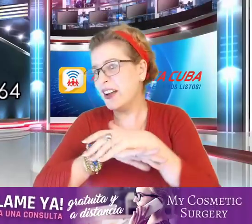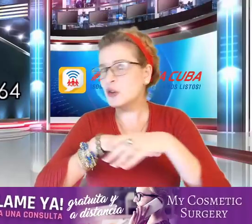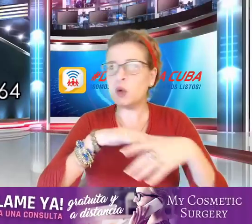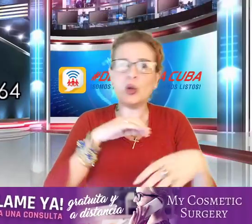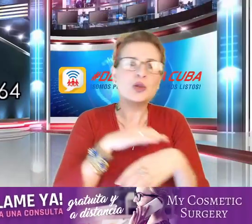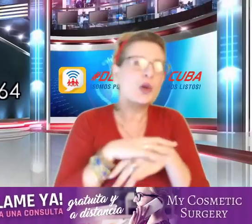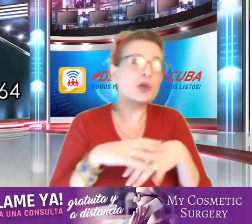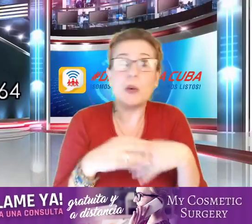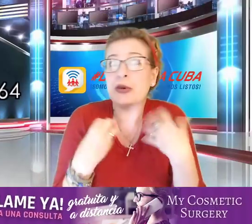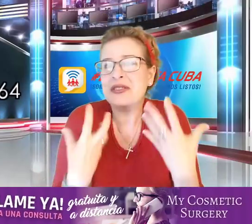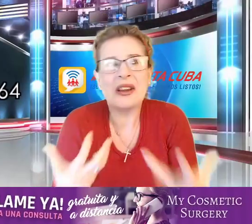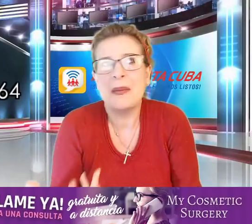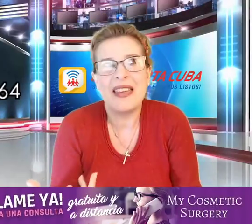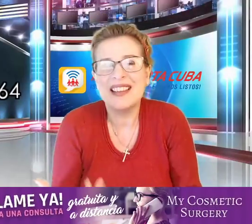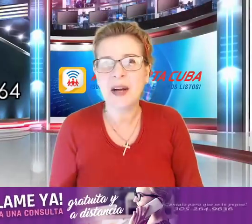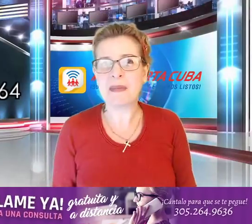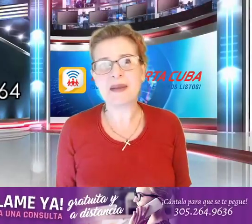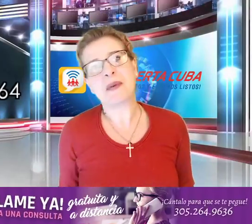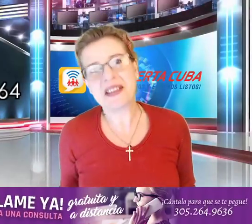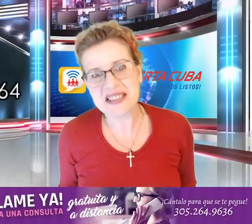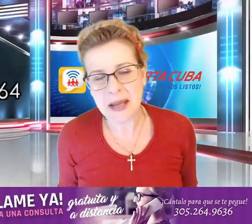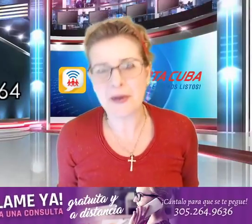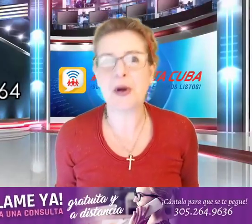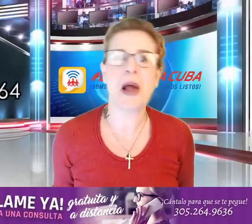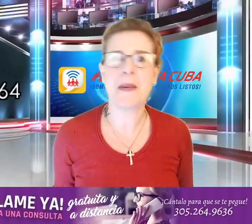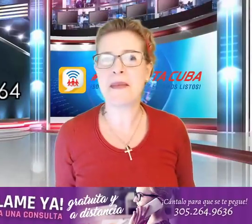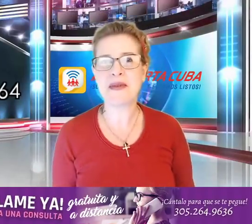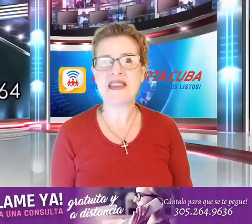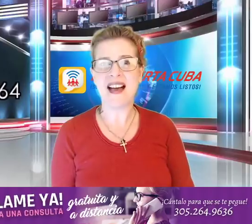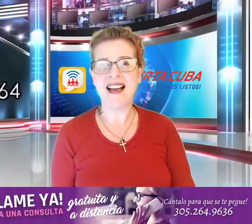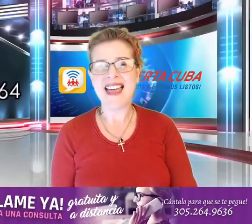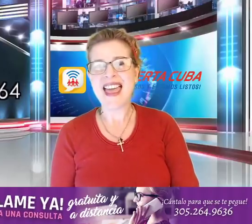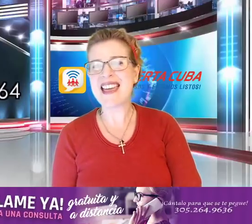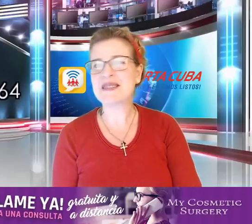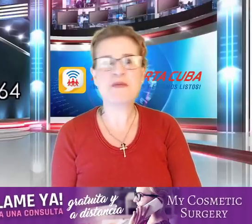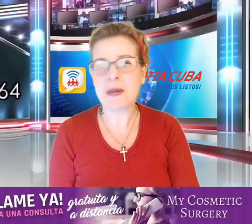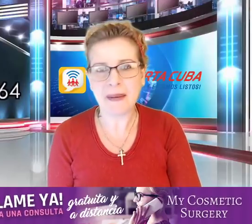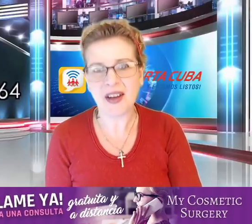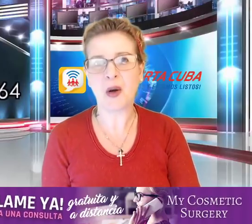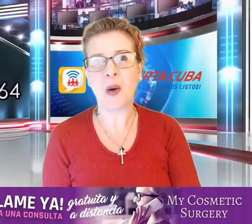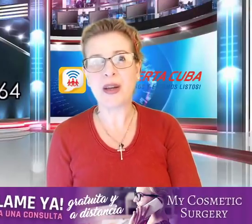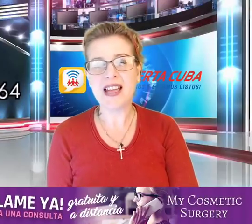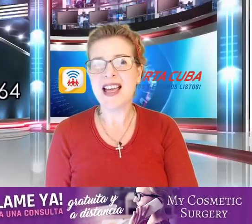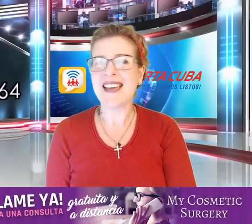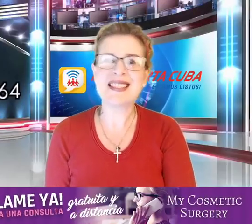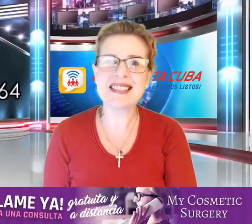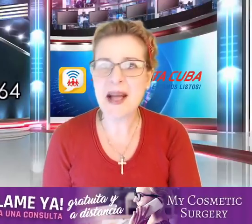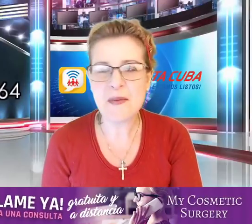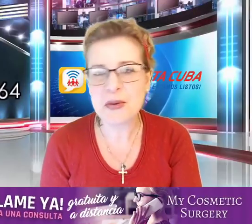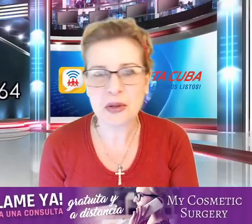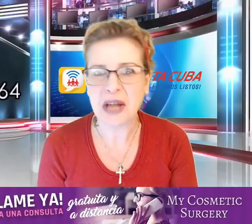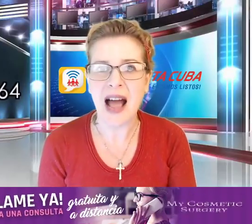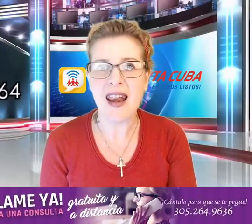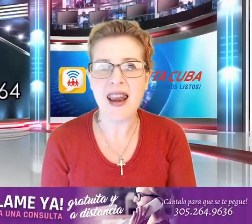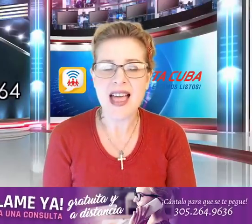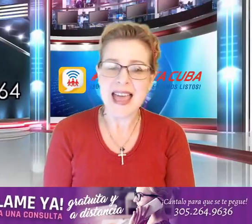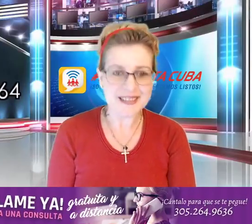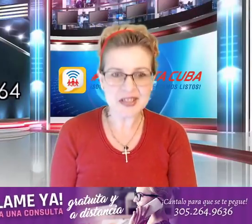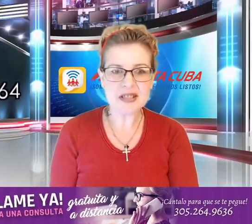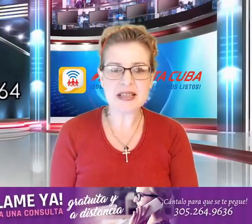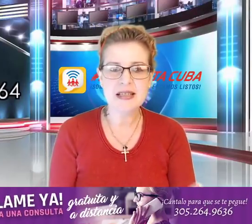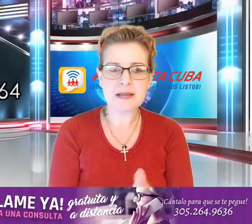vaya, tengo todo, todo, todo. Por eso es que no me dejan transmitir porque este programa, mi vida, es muy perro hoy. Está muy